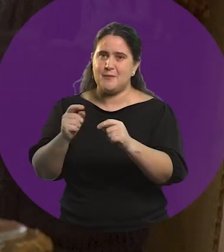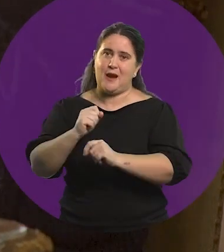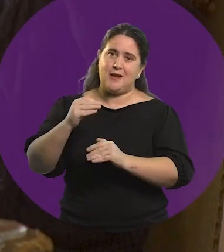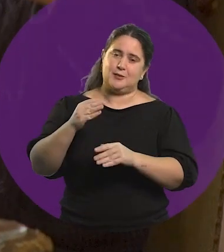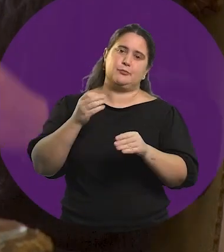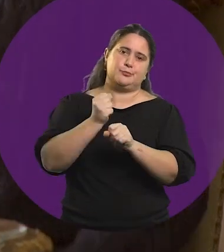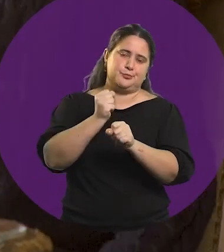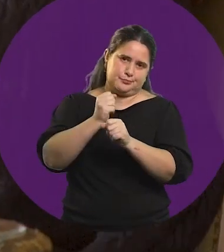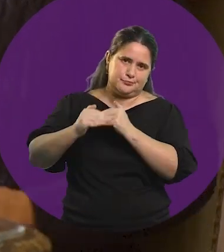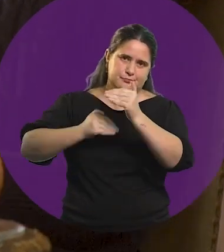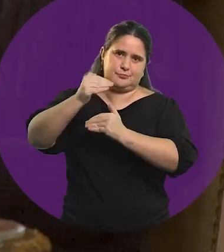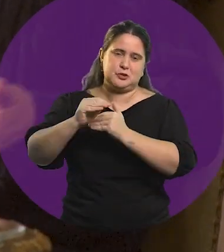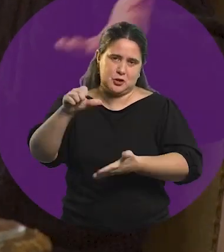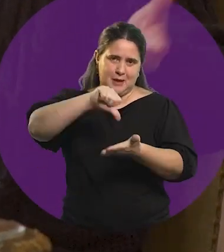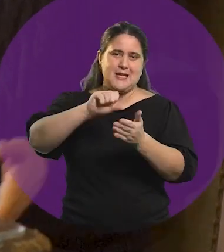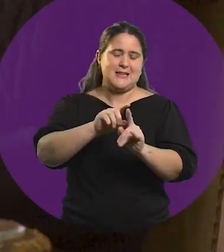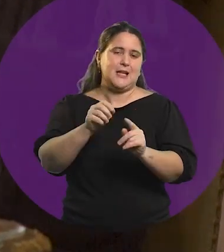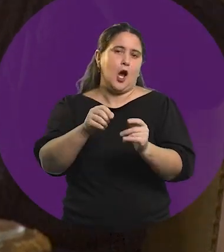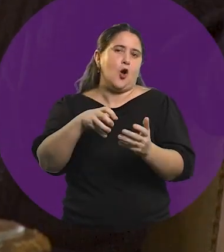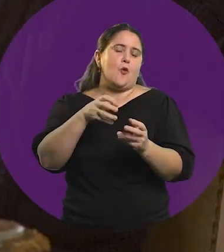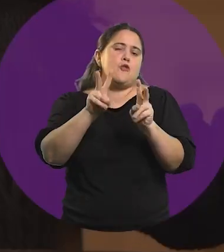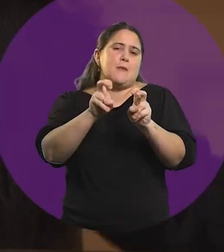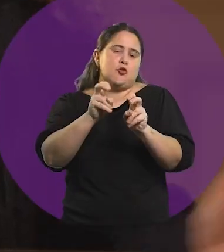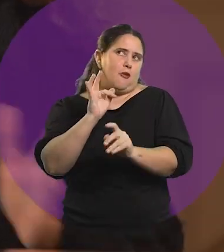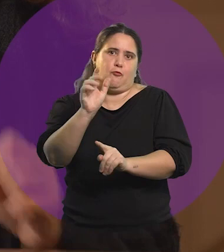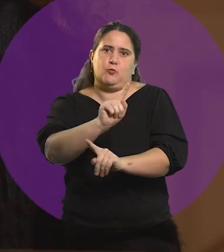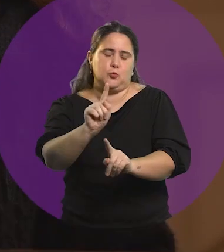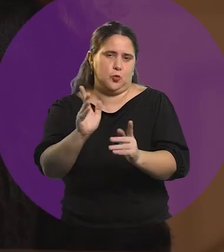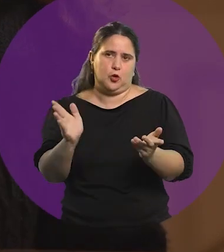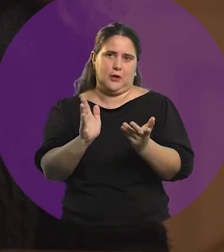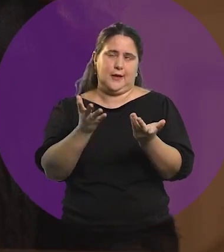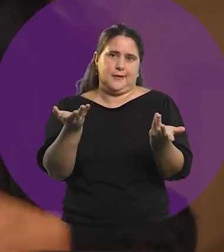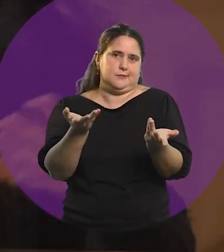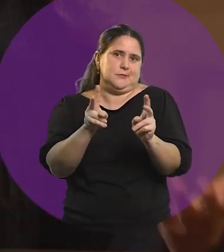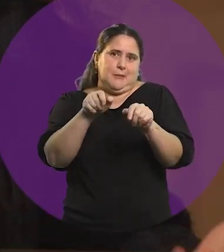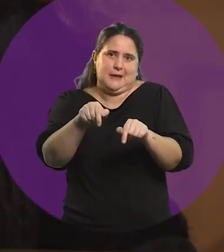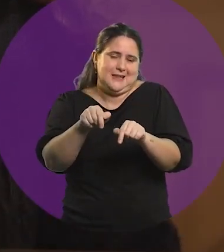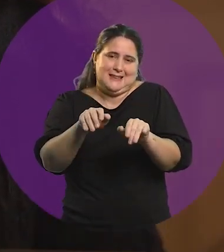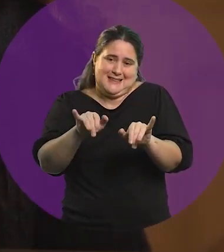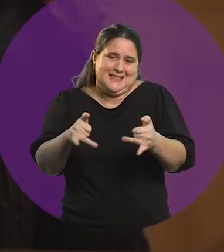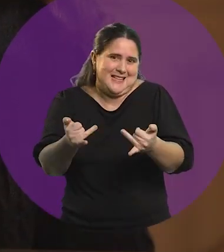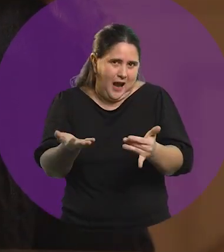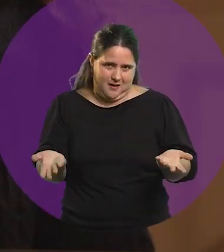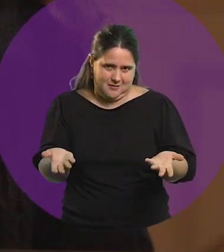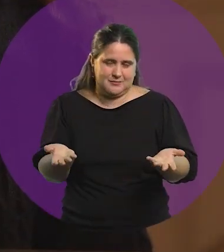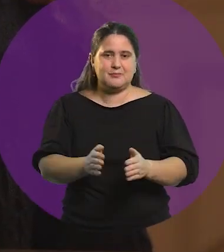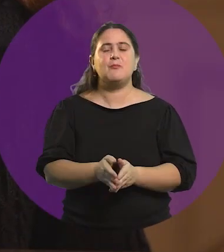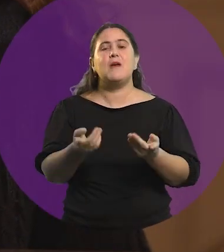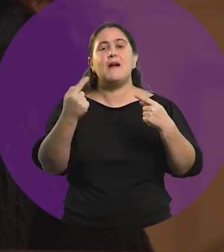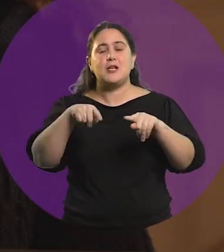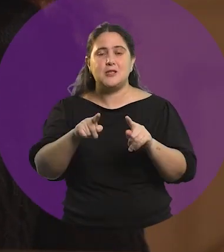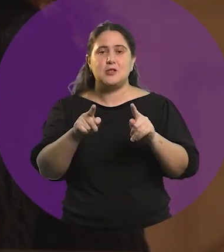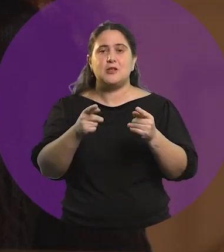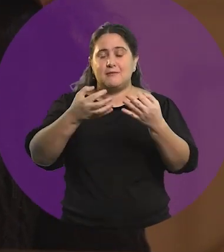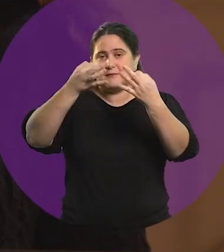son, además, ya no diría que del futuro, son ya de mucho potencial hoy en día. Así que